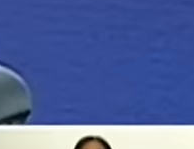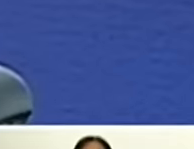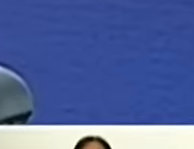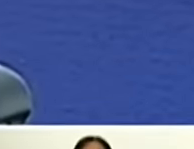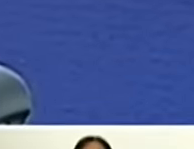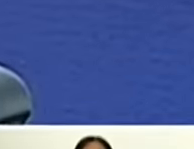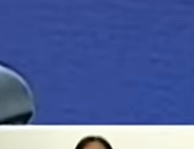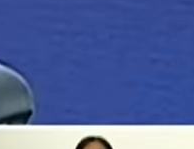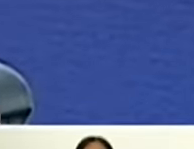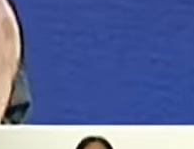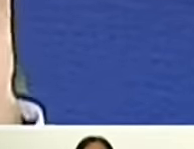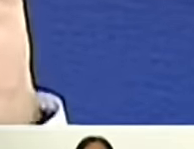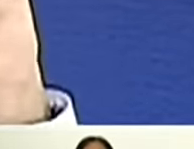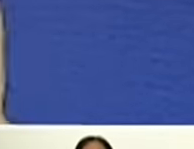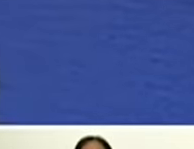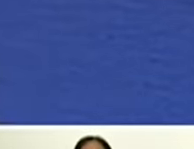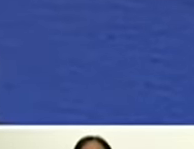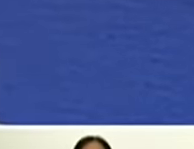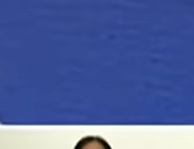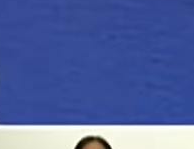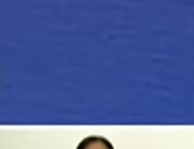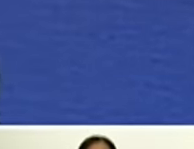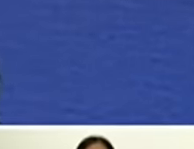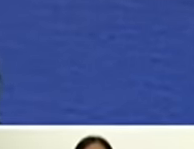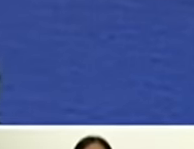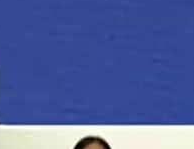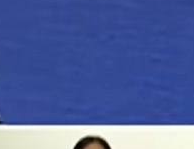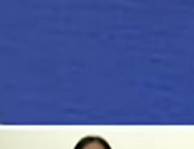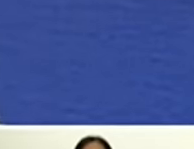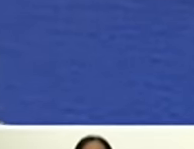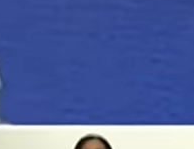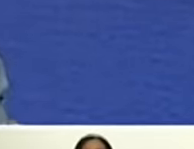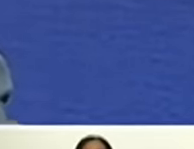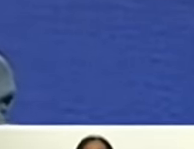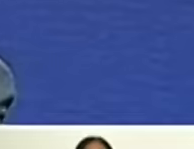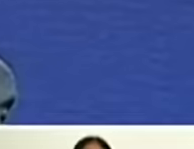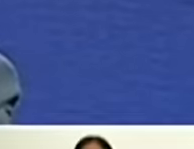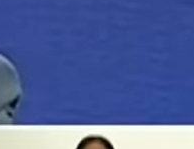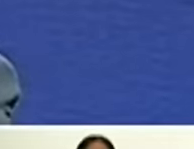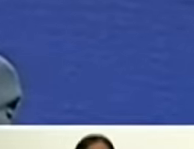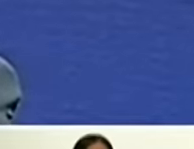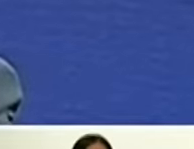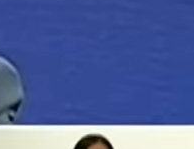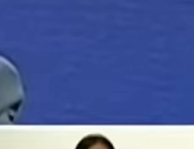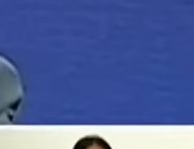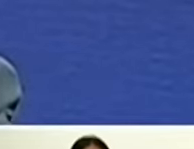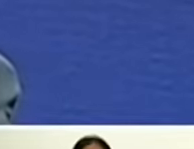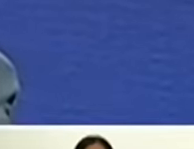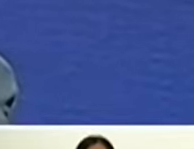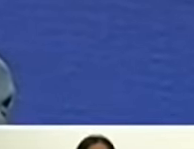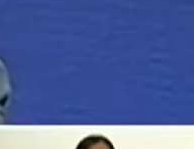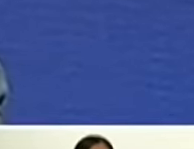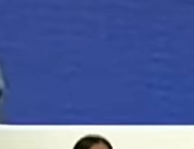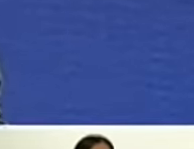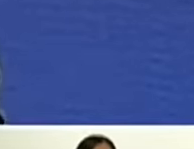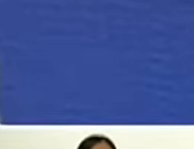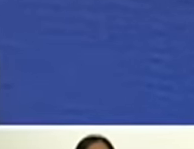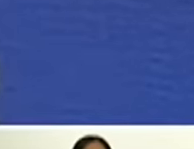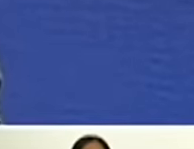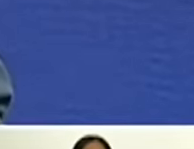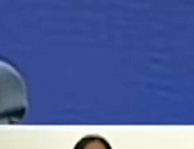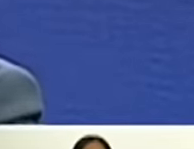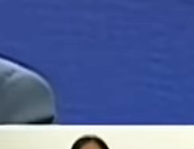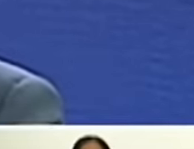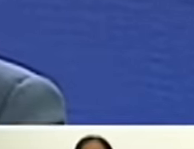Mandan un explorador inglés. Ah, no, un tipo, el que lo ve se come la coba. Ah, no, el tipo